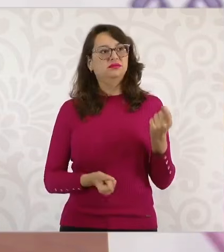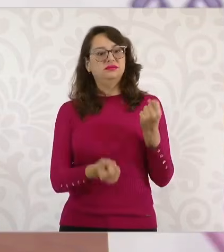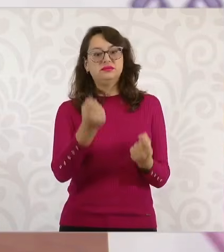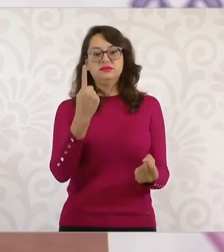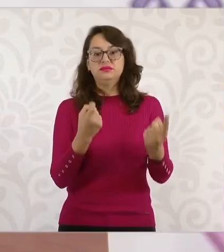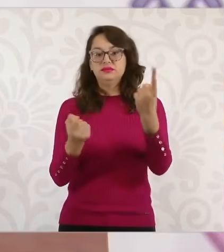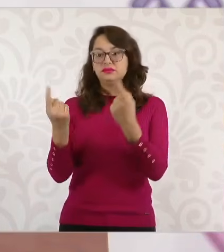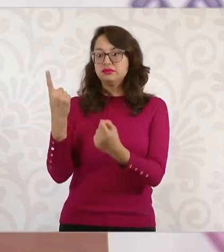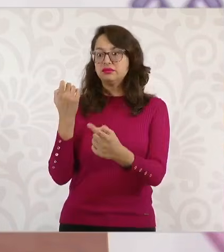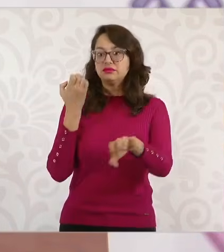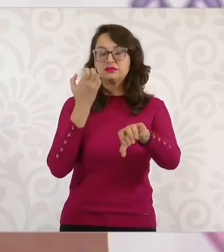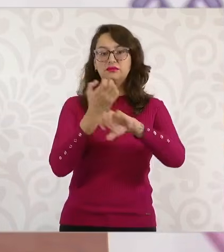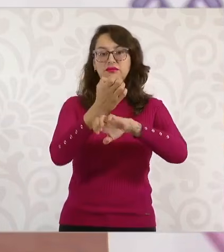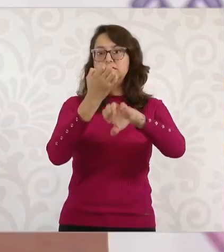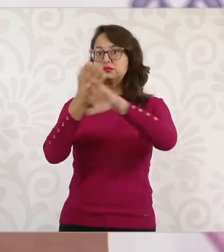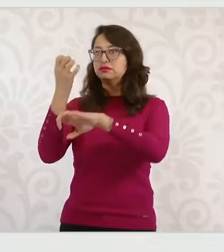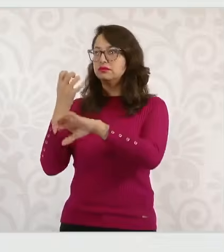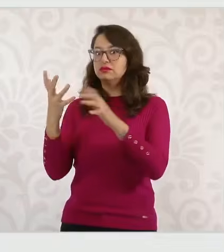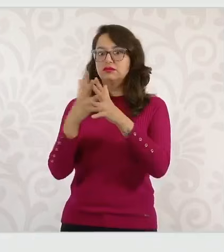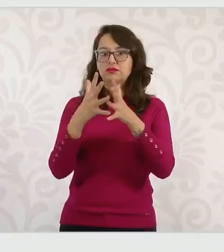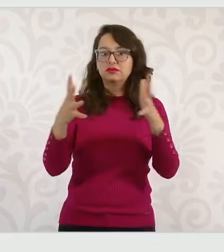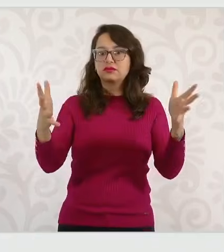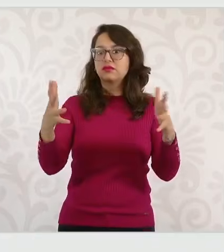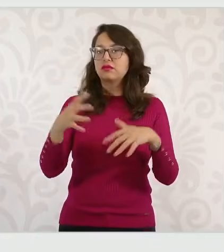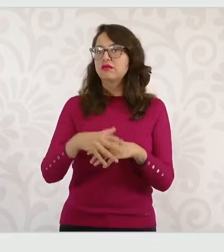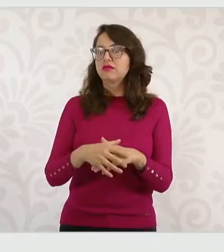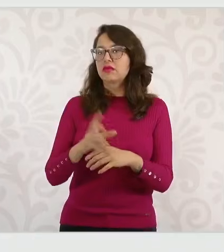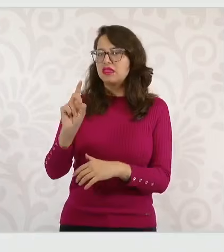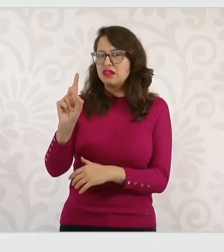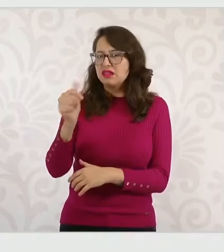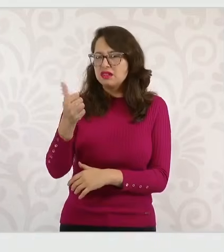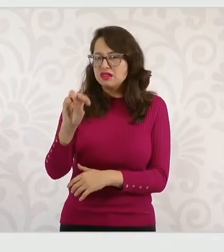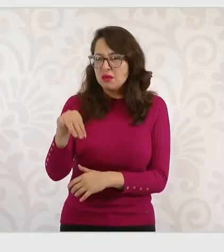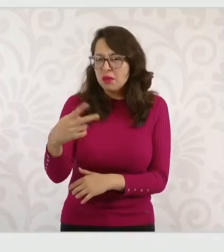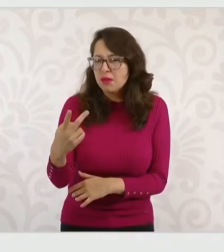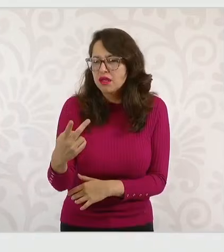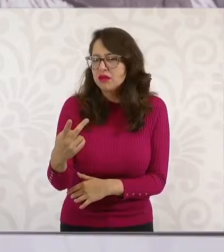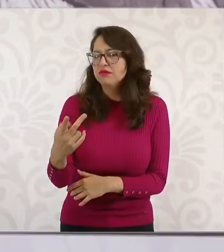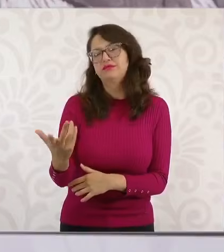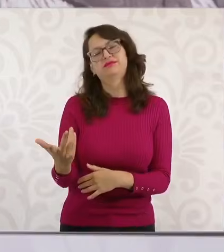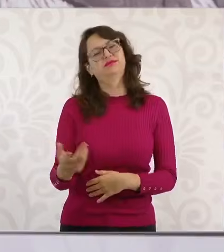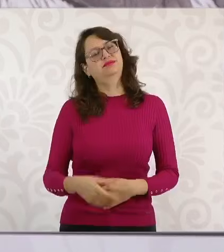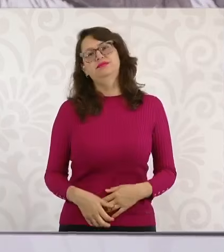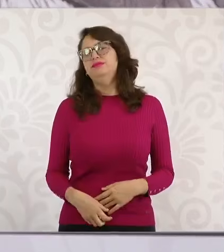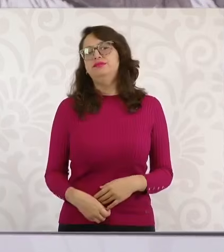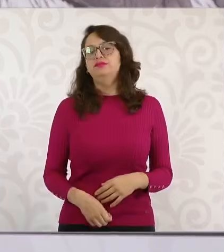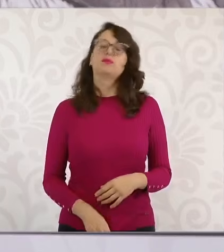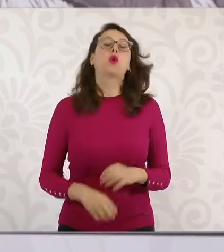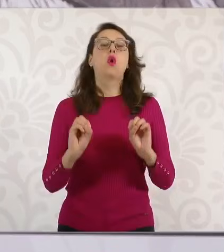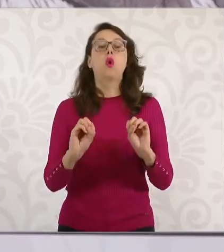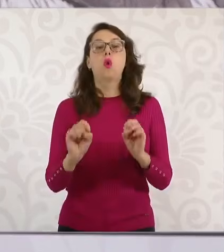de estados pues muy relevantes, 36 ministerios públicos. O solamente tienen una